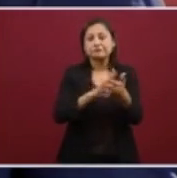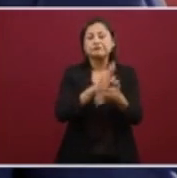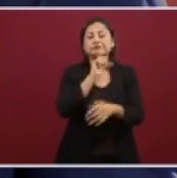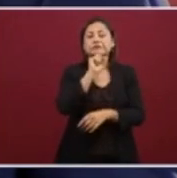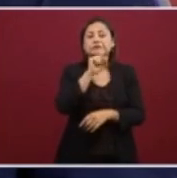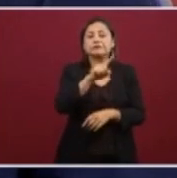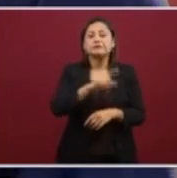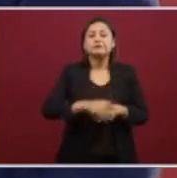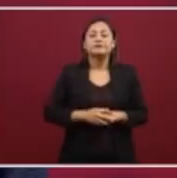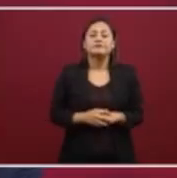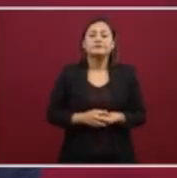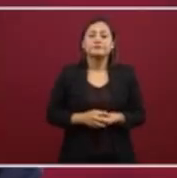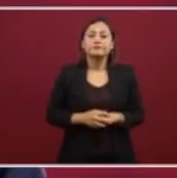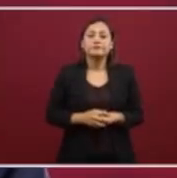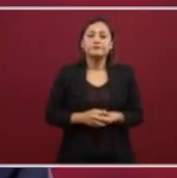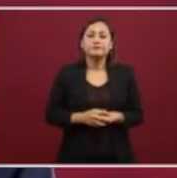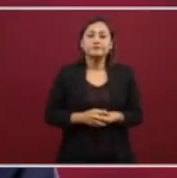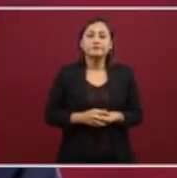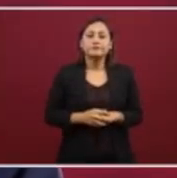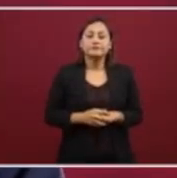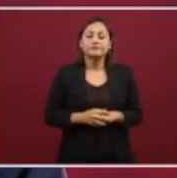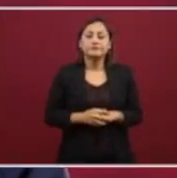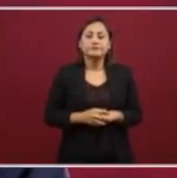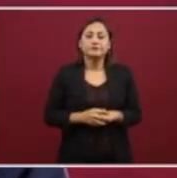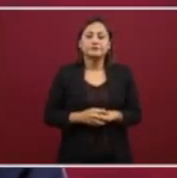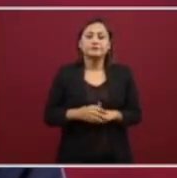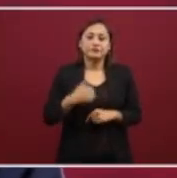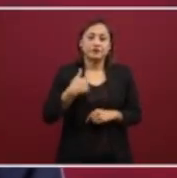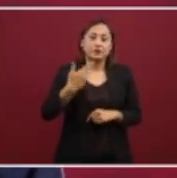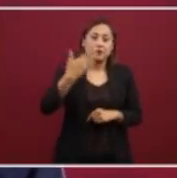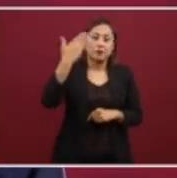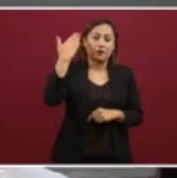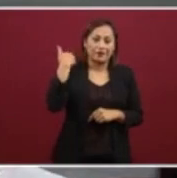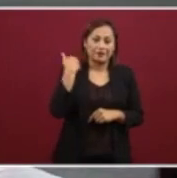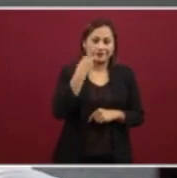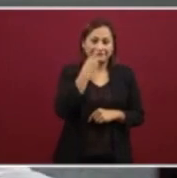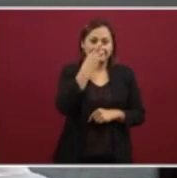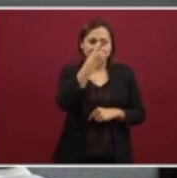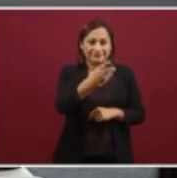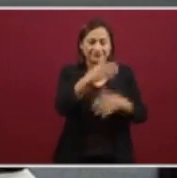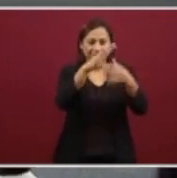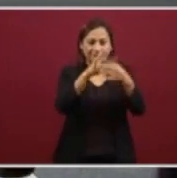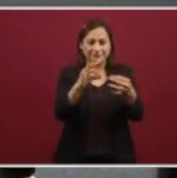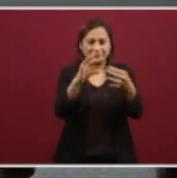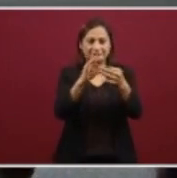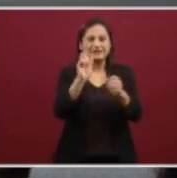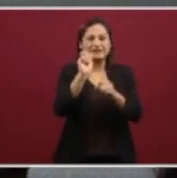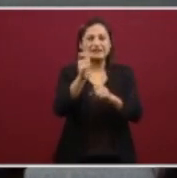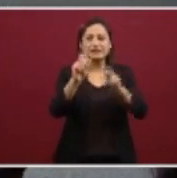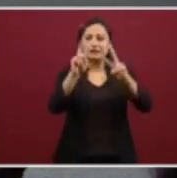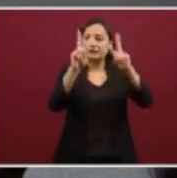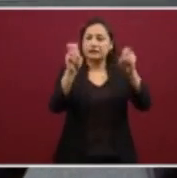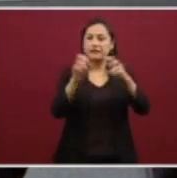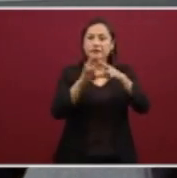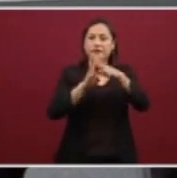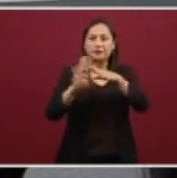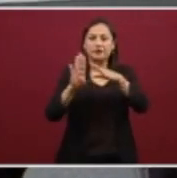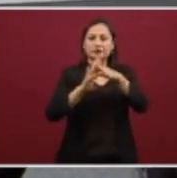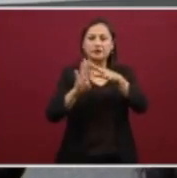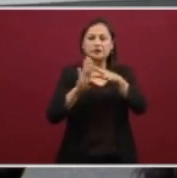como lo planteé, analizar las causas, no solo ver